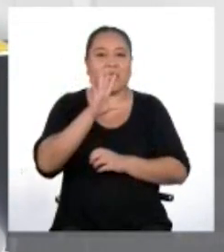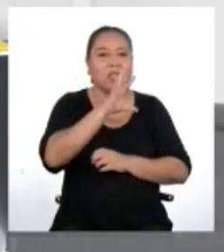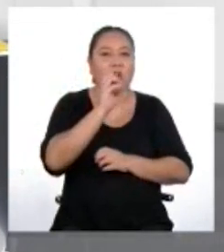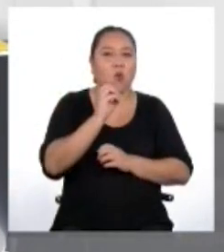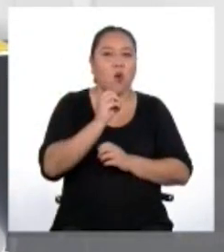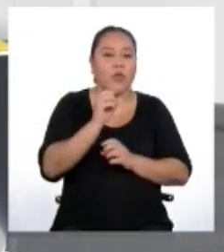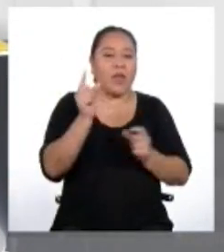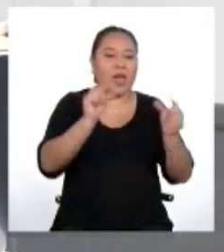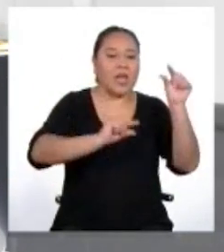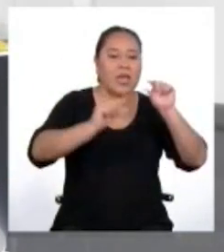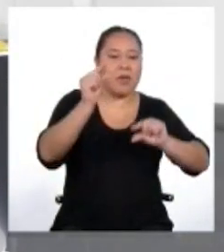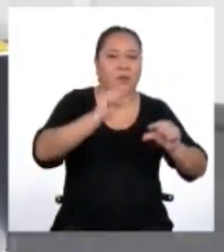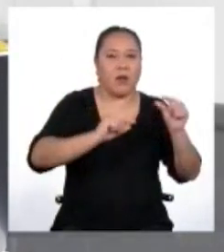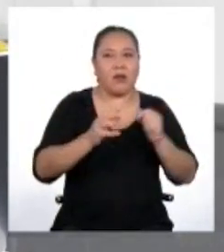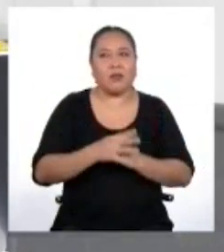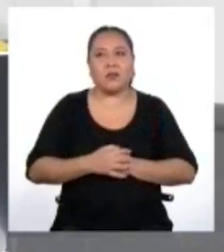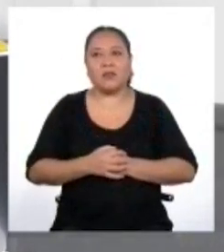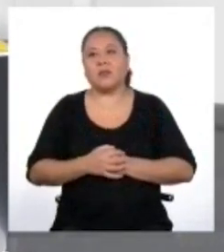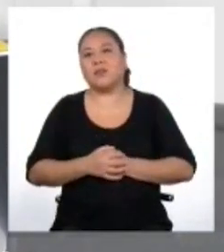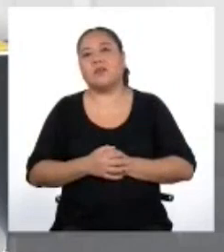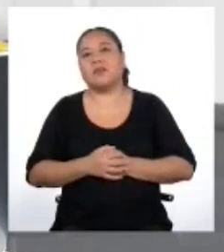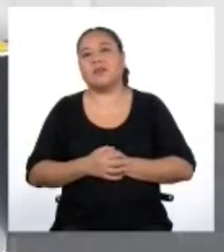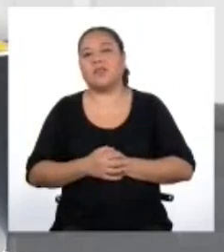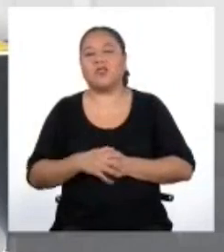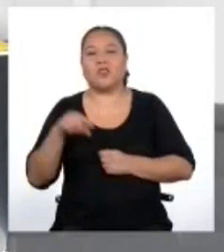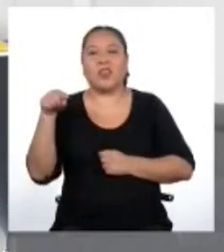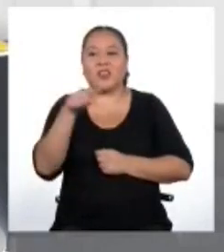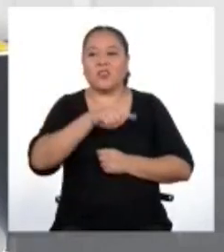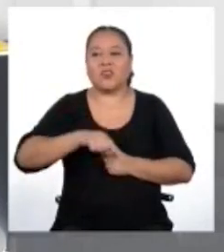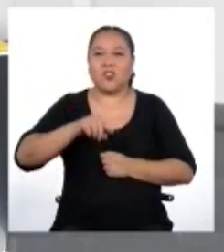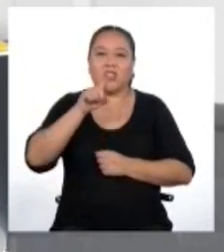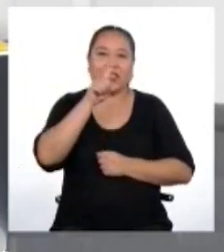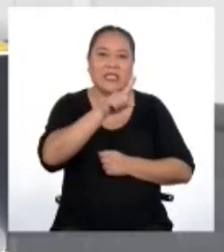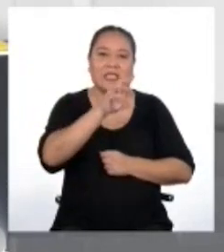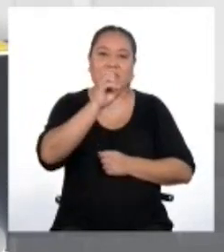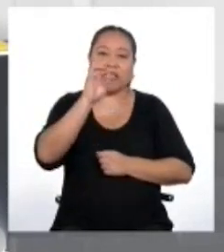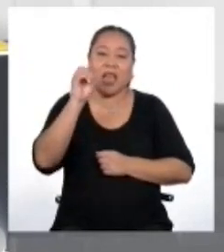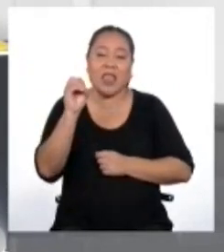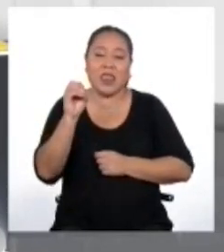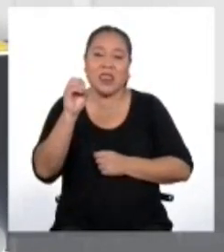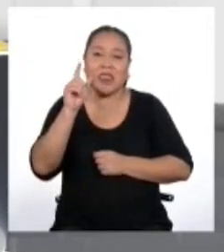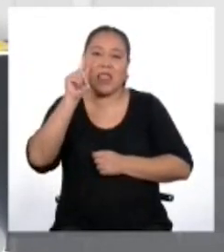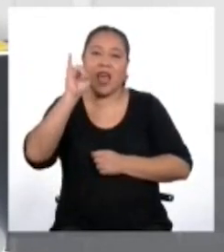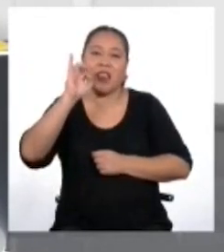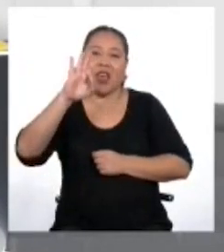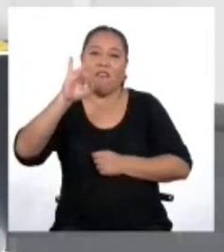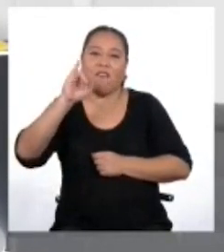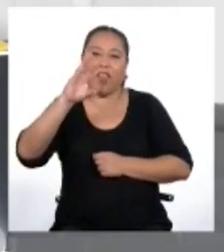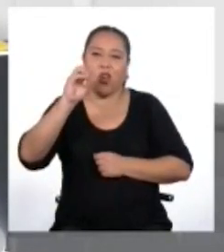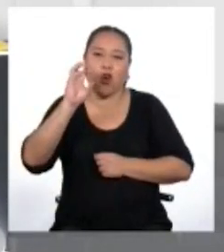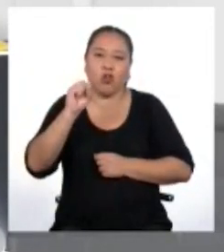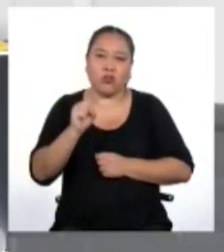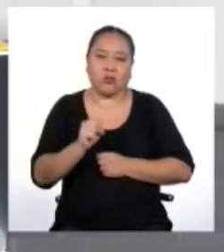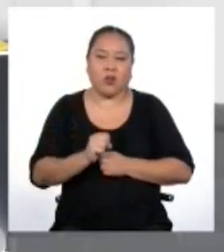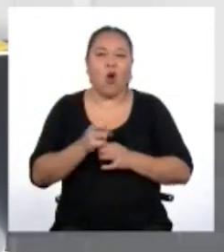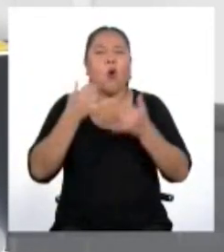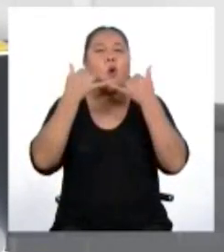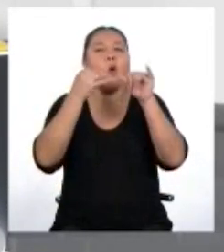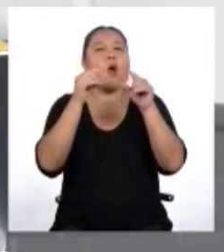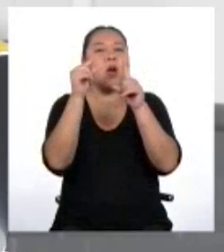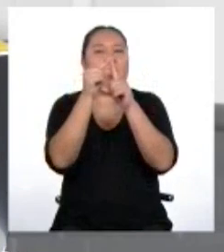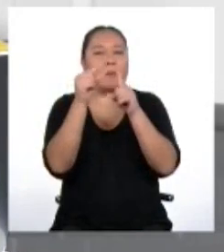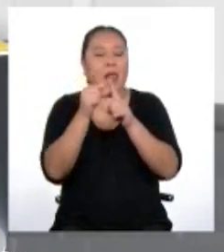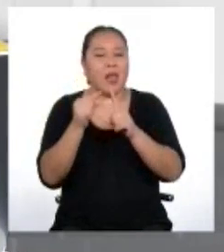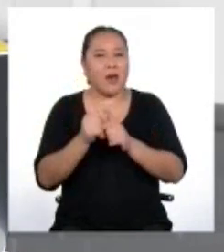Pues científicos. ¡Qué buena! A ver, ¿qué más hay aquí?